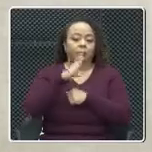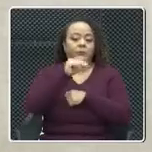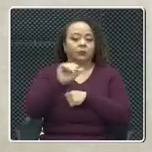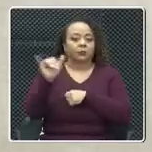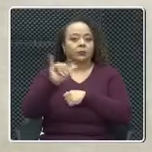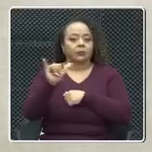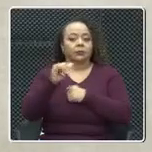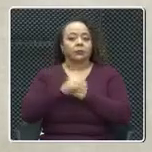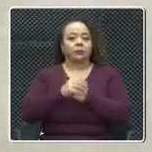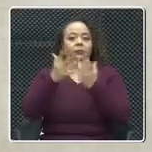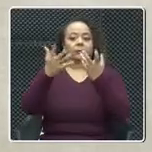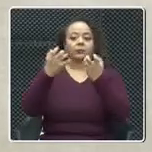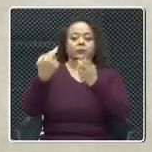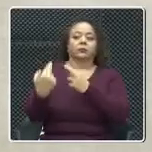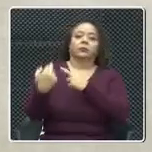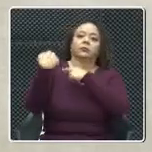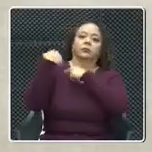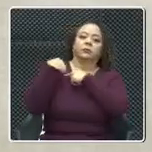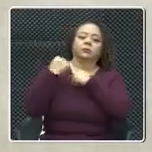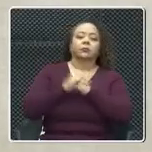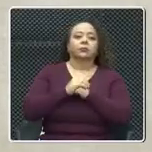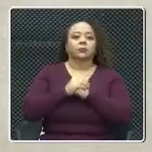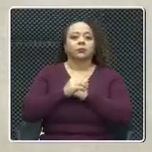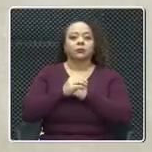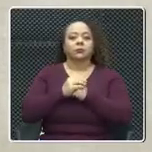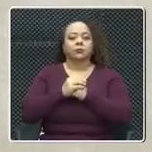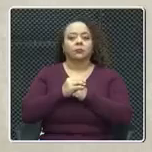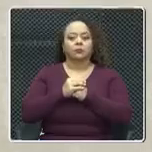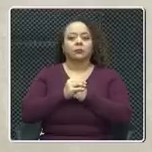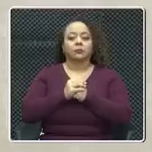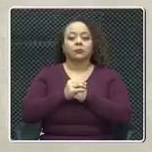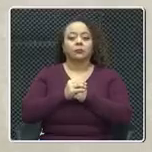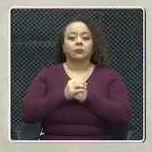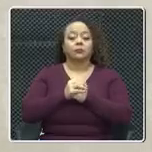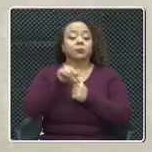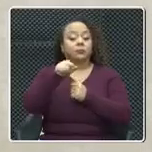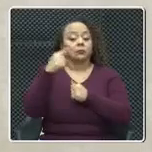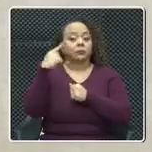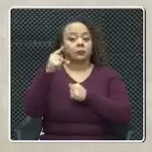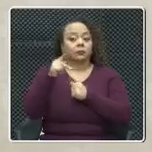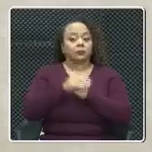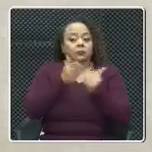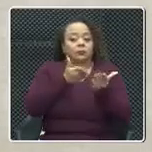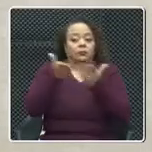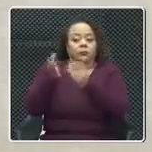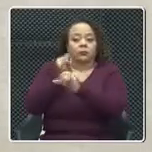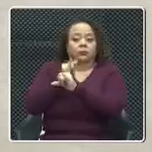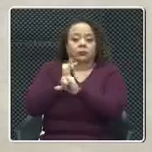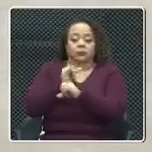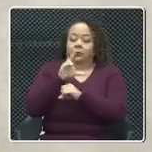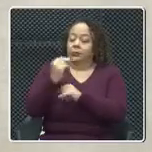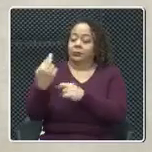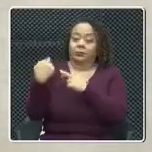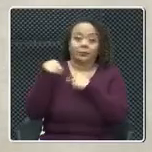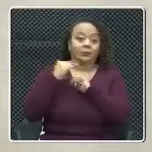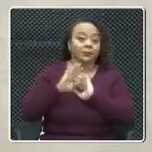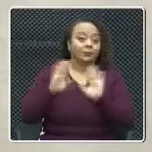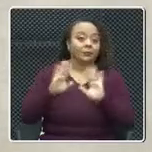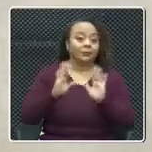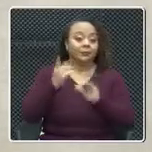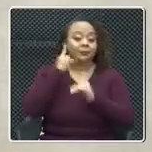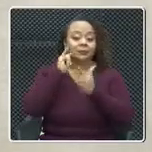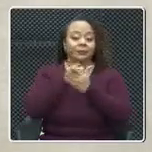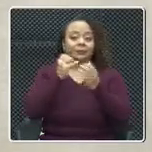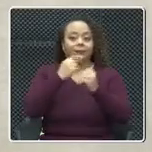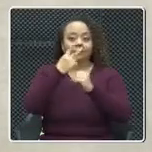también quieren que la responsabilidad de amparar estos riesgos se deje en instituciones donde no nos corresponde, claro, y por eso muchas